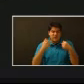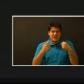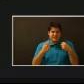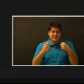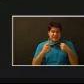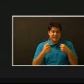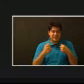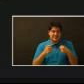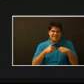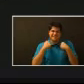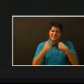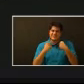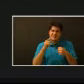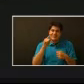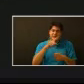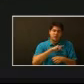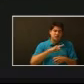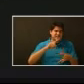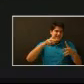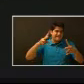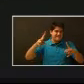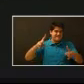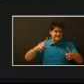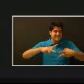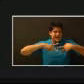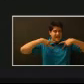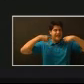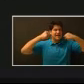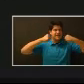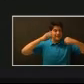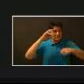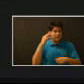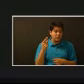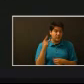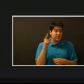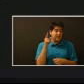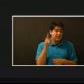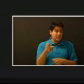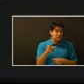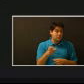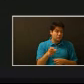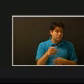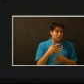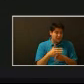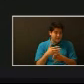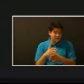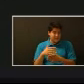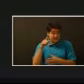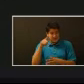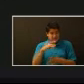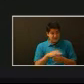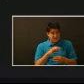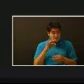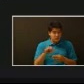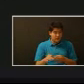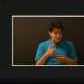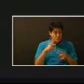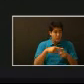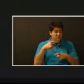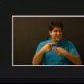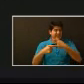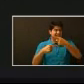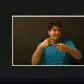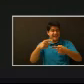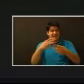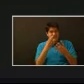Josué 1:6, esfuérzate y sé valiente porque tú repartirás a este pueblo por heredad la tierra de la cual juré a